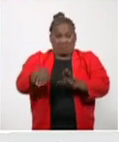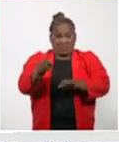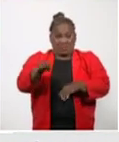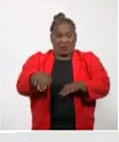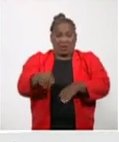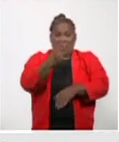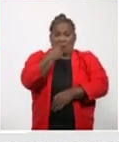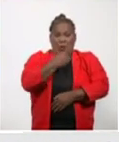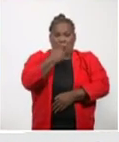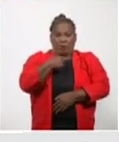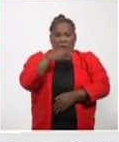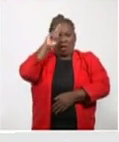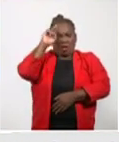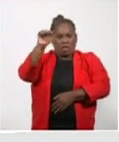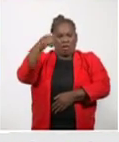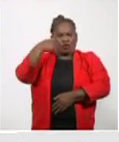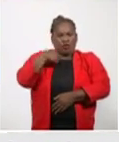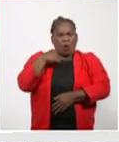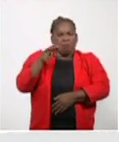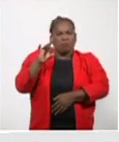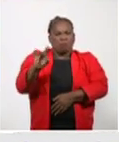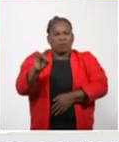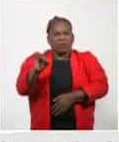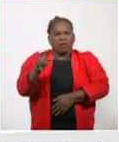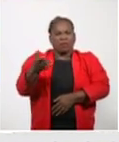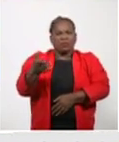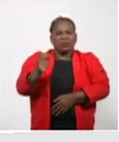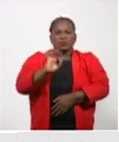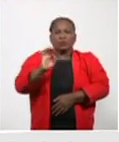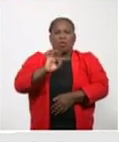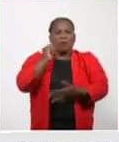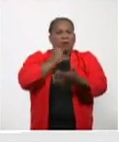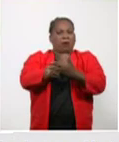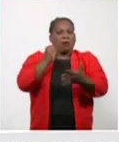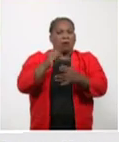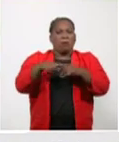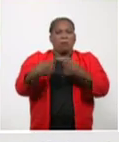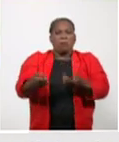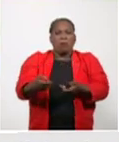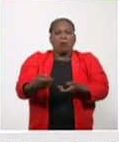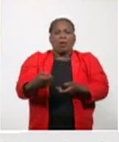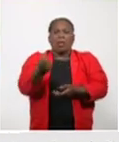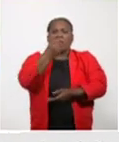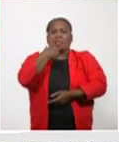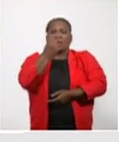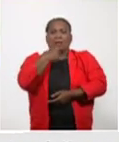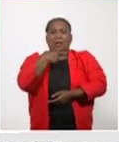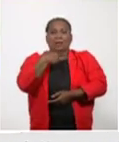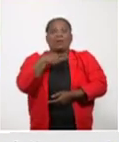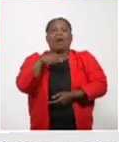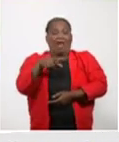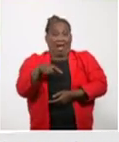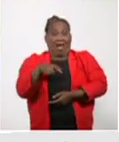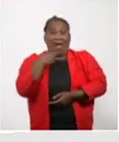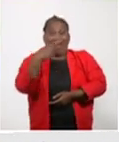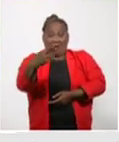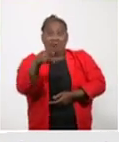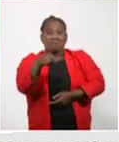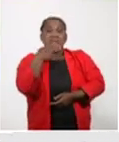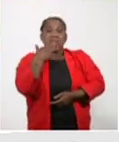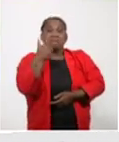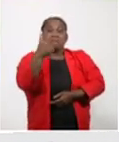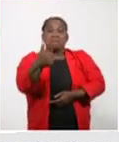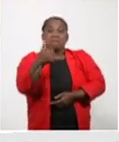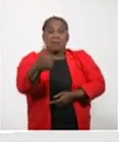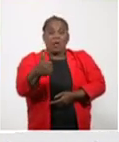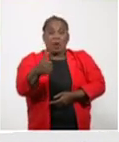ingresaron porque soy sospechoso, porque todavía no me han diagnosticado, ¿por qué me ponen tratamiento? Porque eso mejora el pronóstico